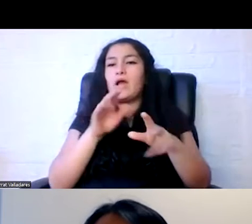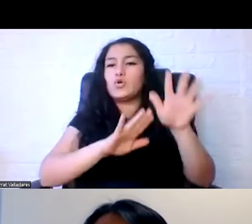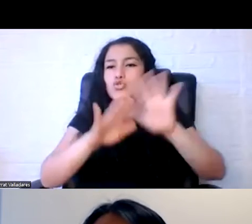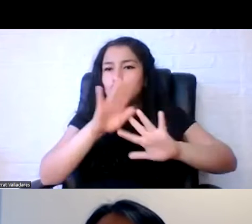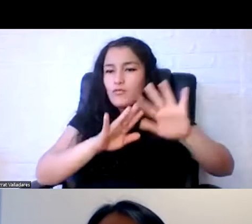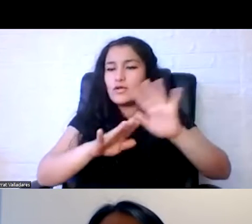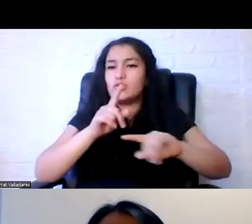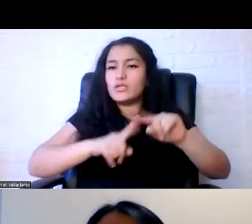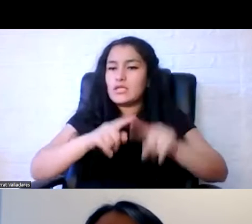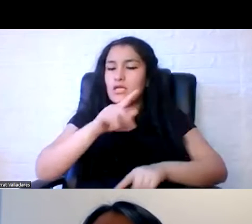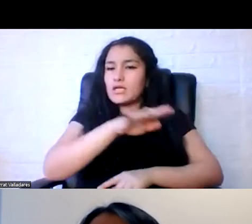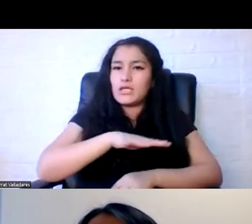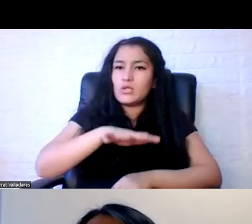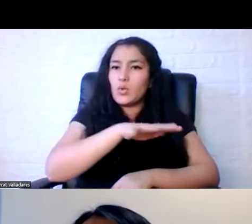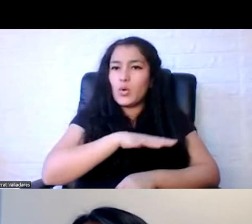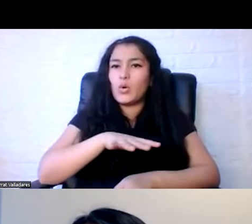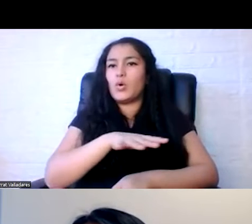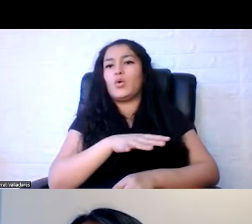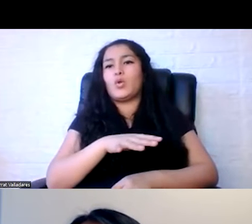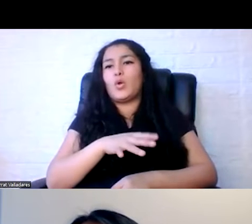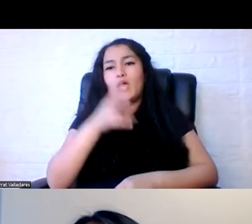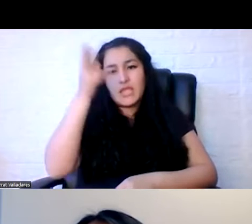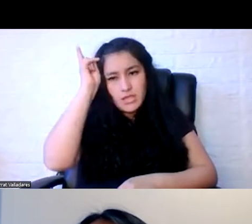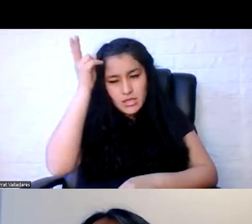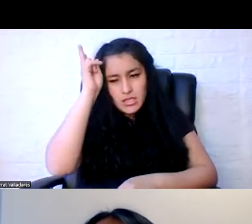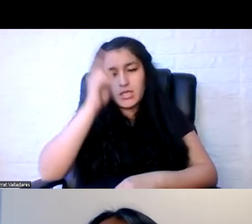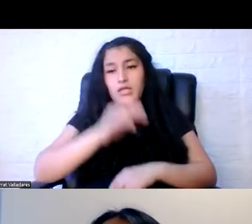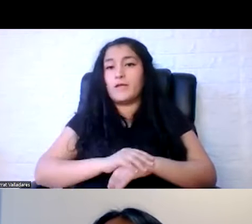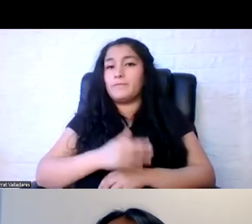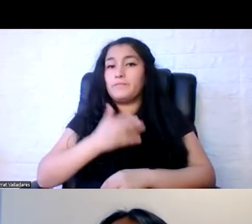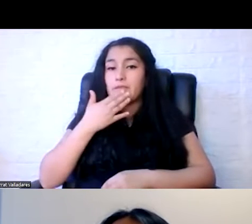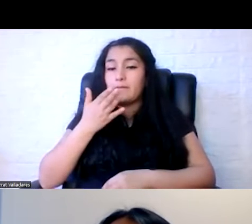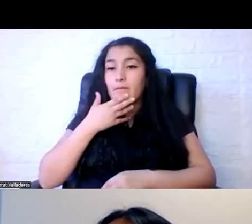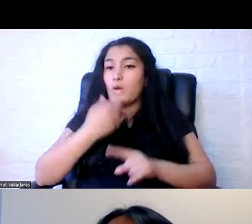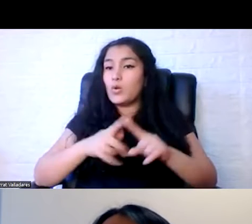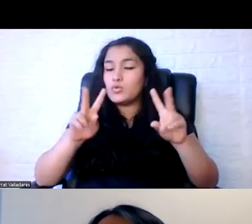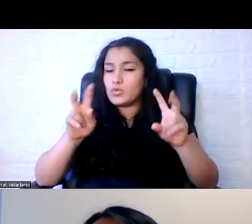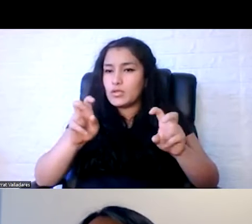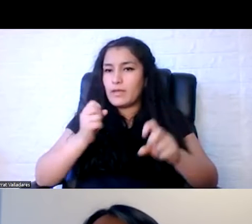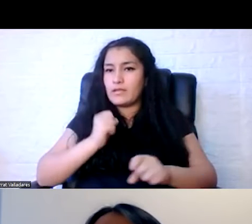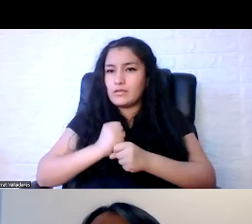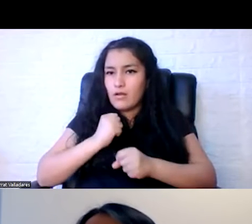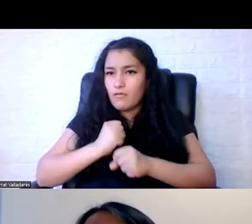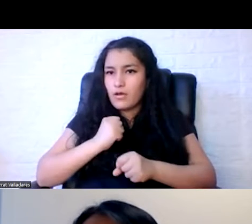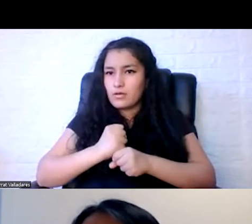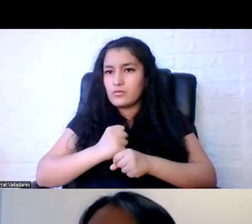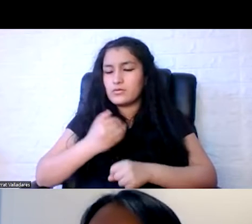esa es una primera publicación. Y luego también otro tipo de trabajo que también